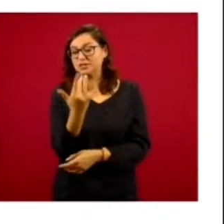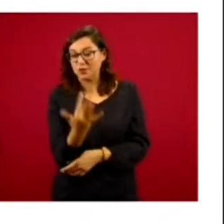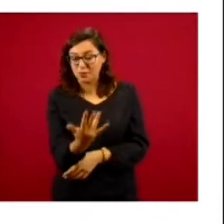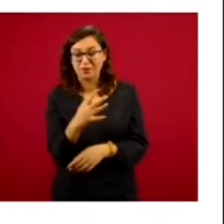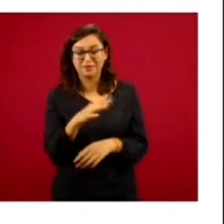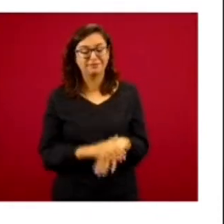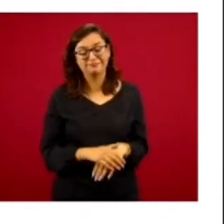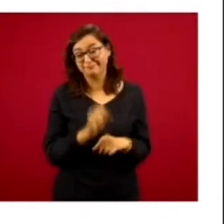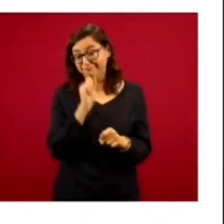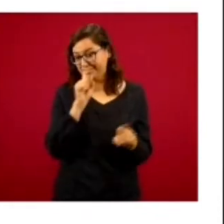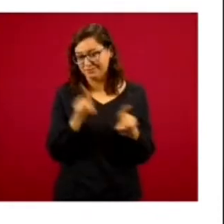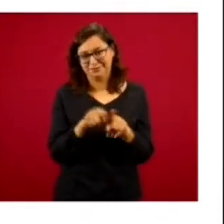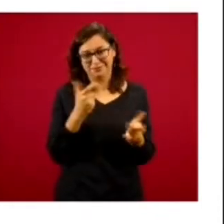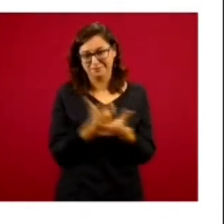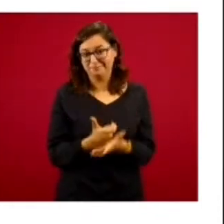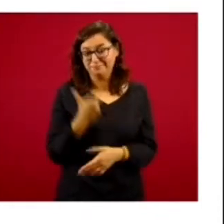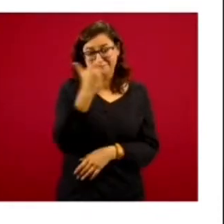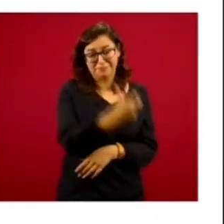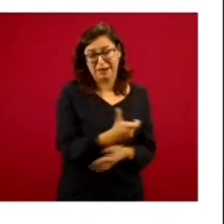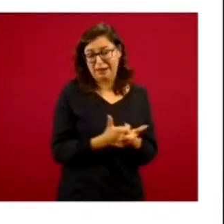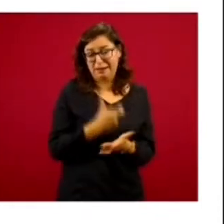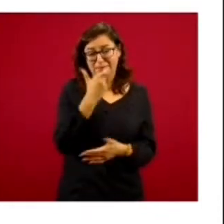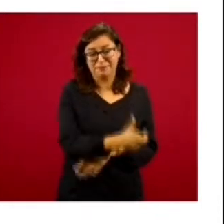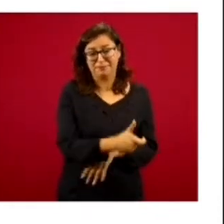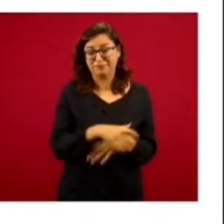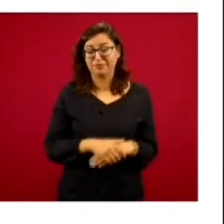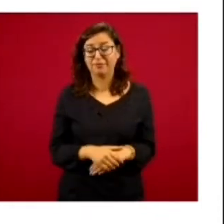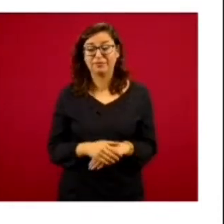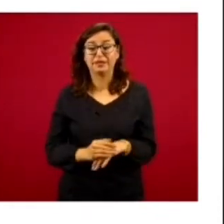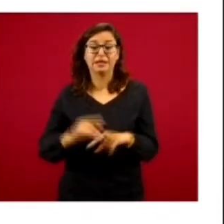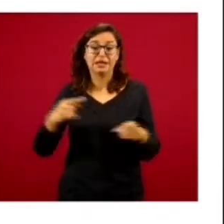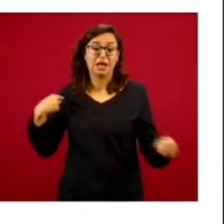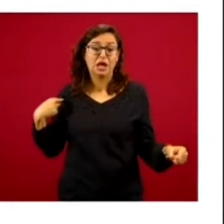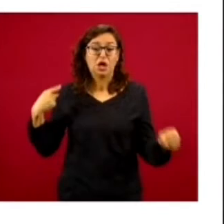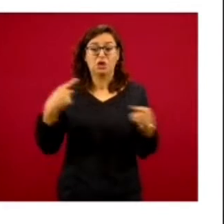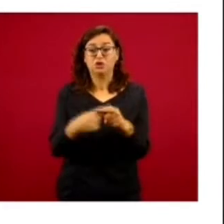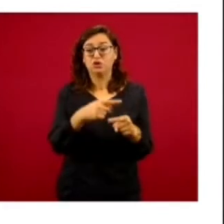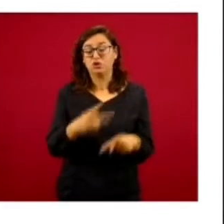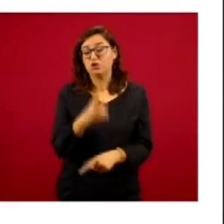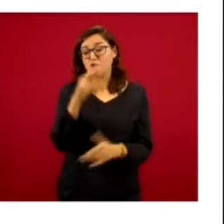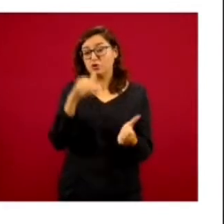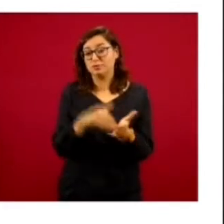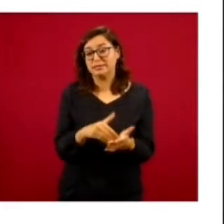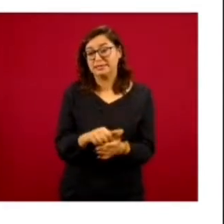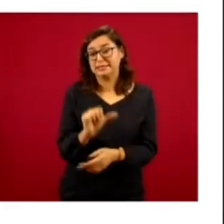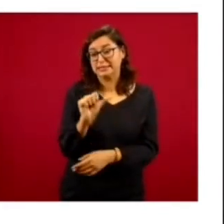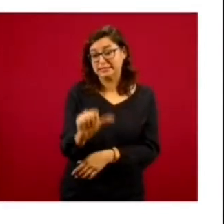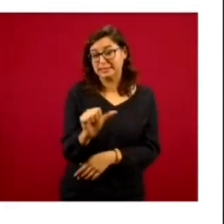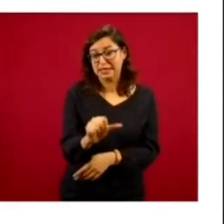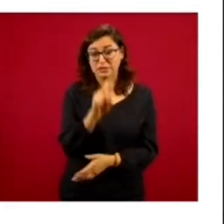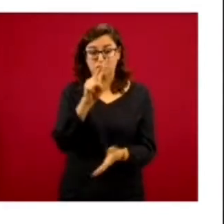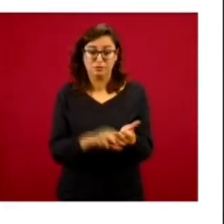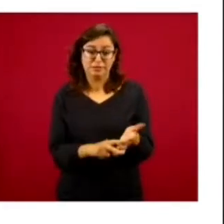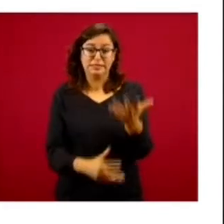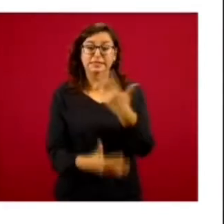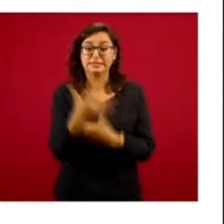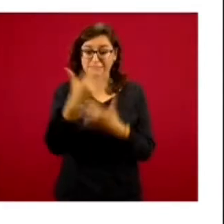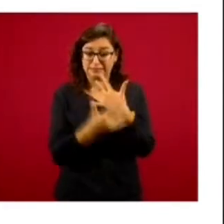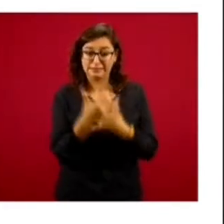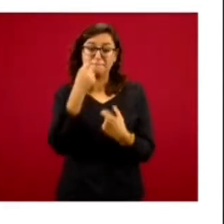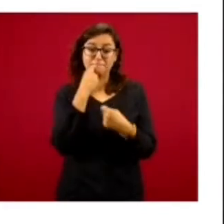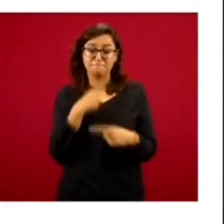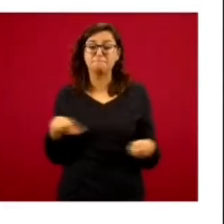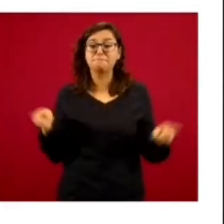1950. Y bueno, pues a lo largo del 2016 y 15 participó también en